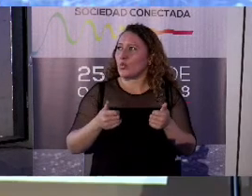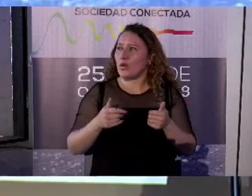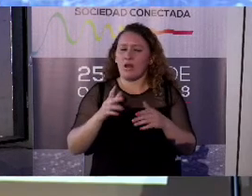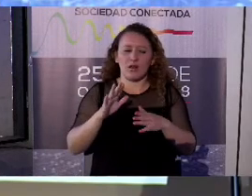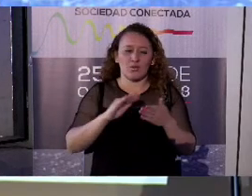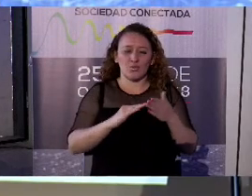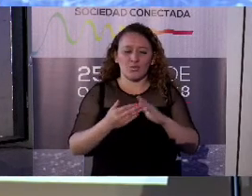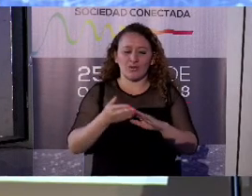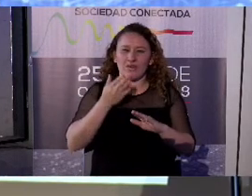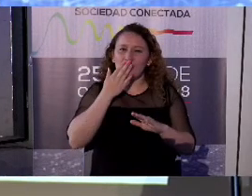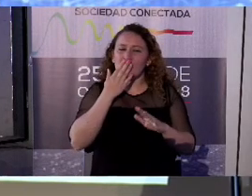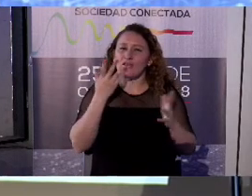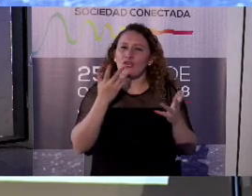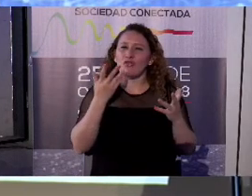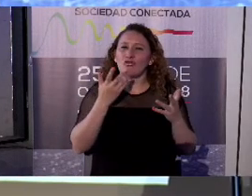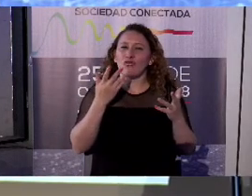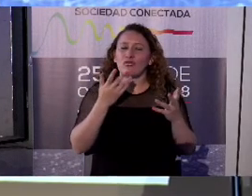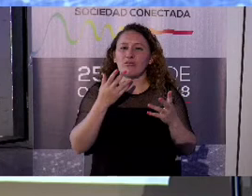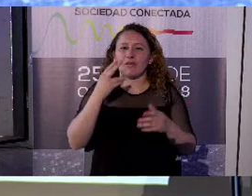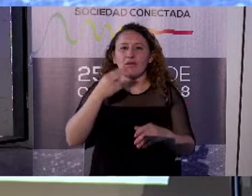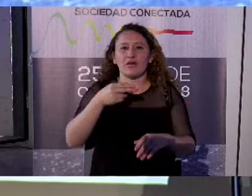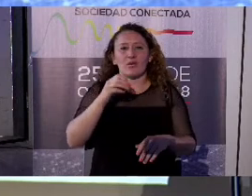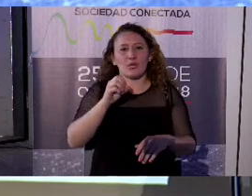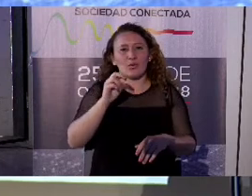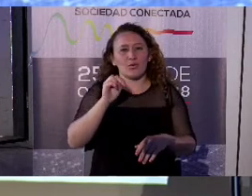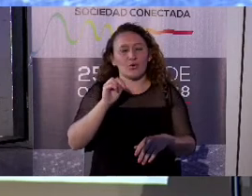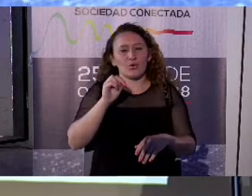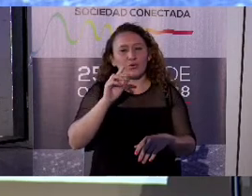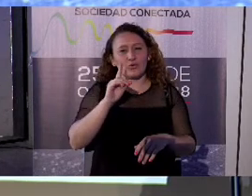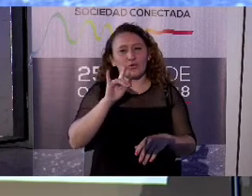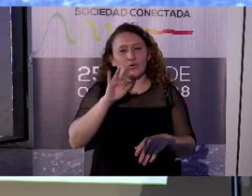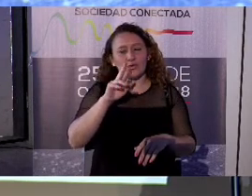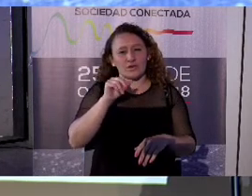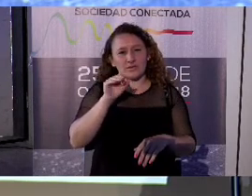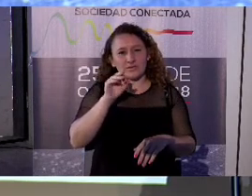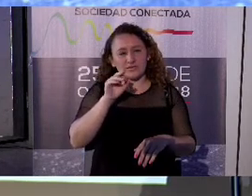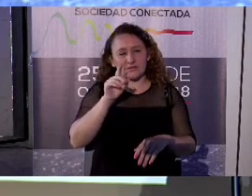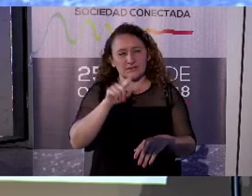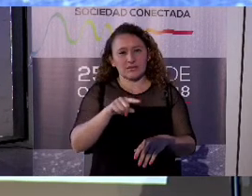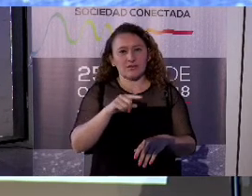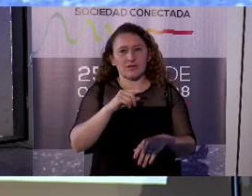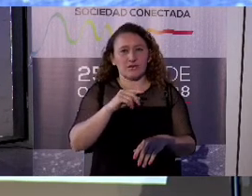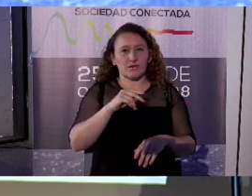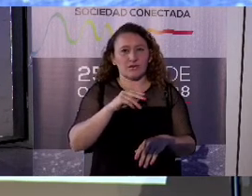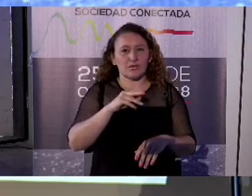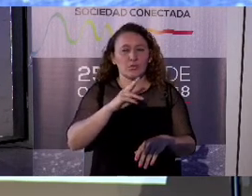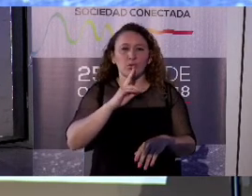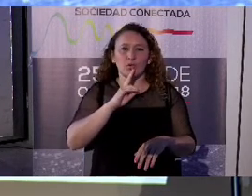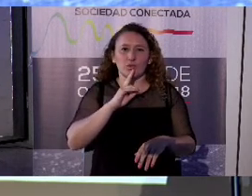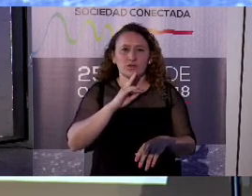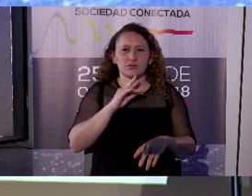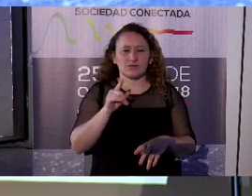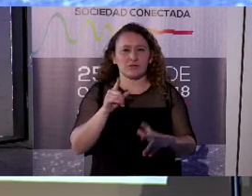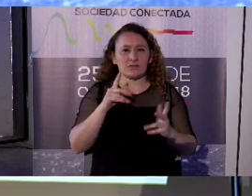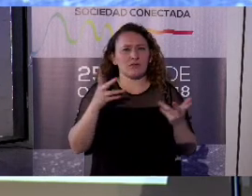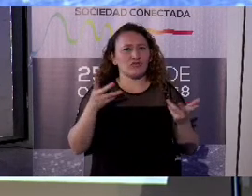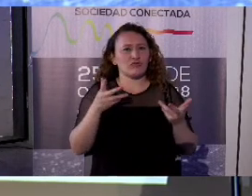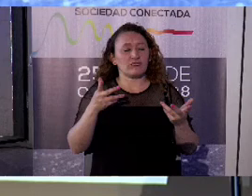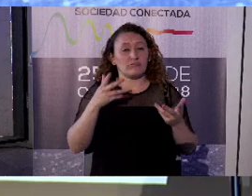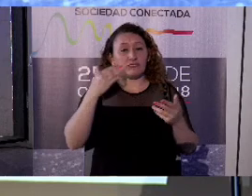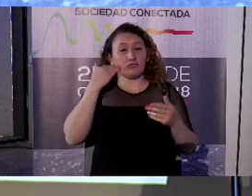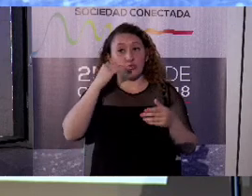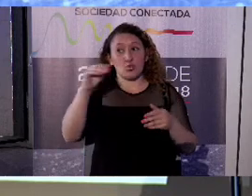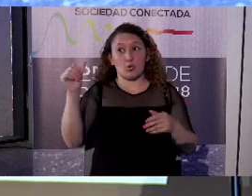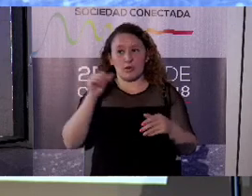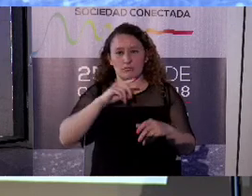indígena en Honduras en la cual se articuló una red comunitaria e liderada por por mujeres y esta